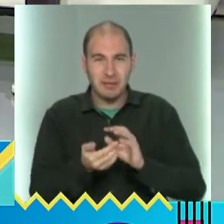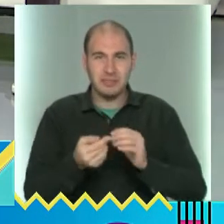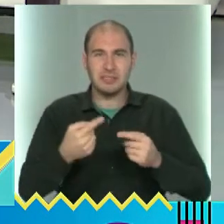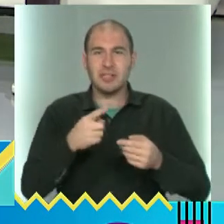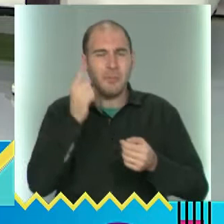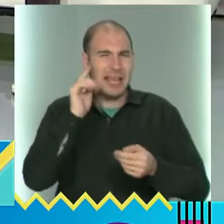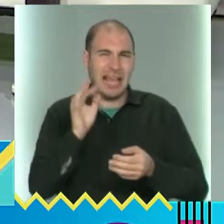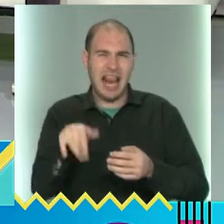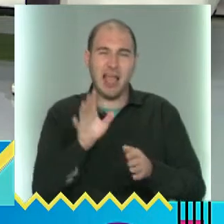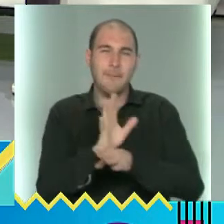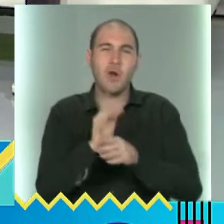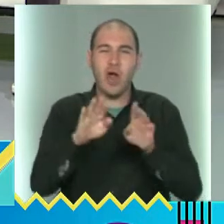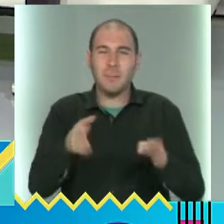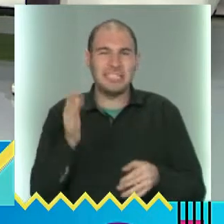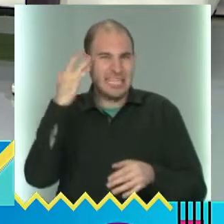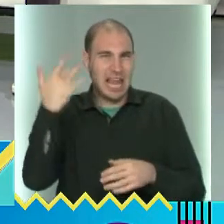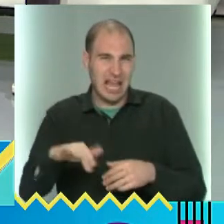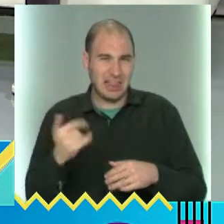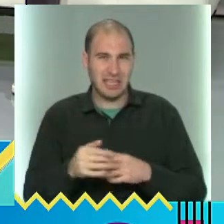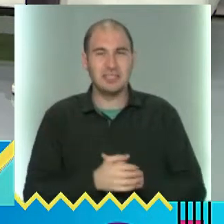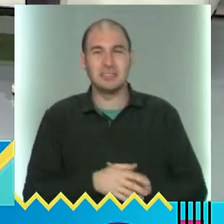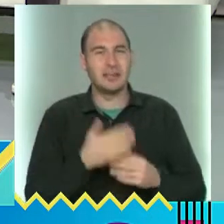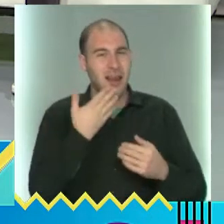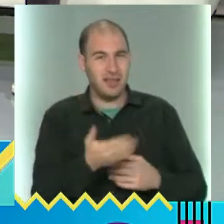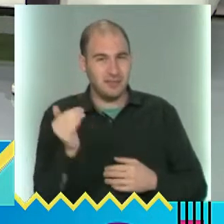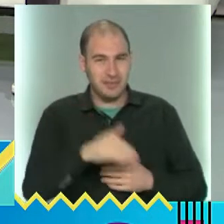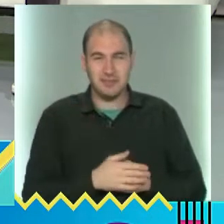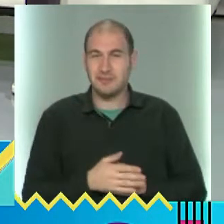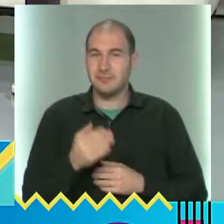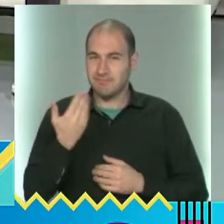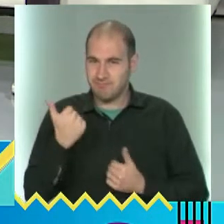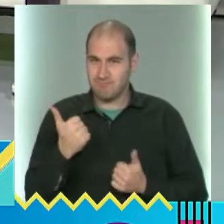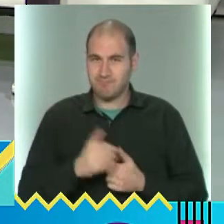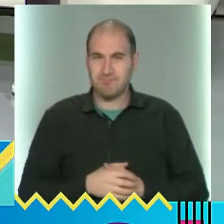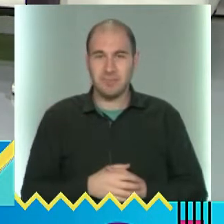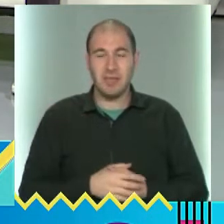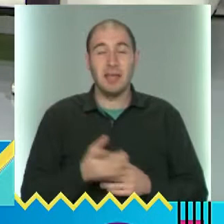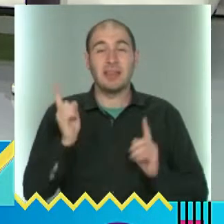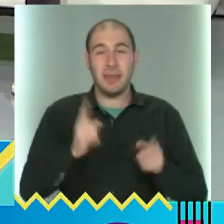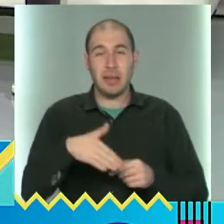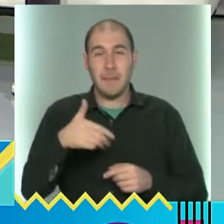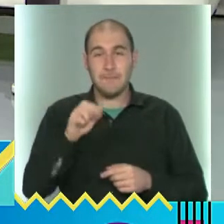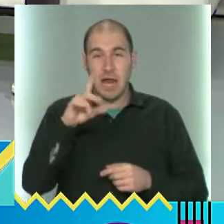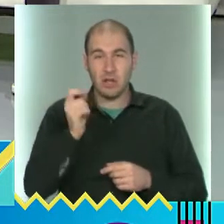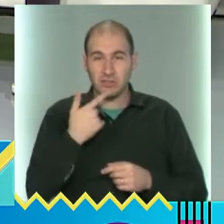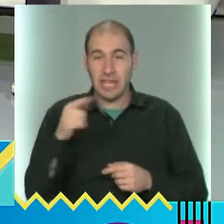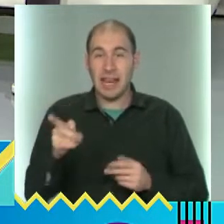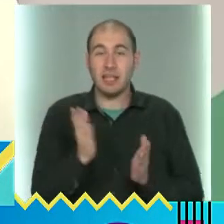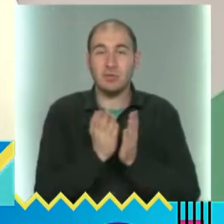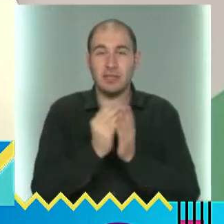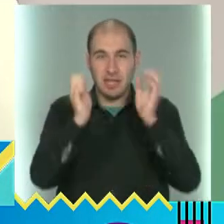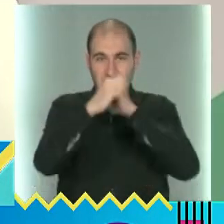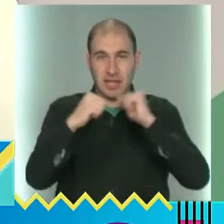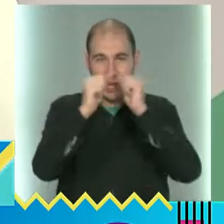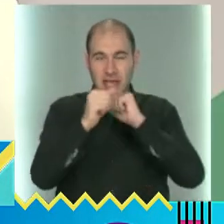camilla inteligente como se la conoce comúnmente. Muchas gracias, Alejandro, por estar acá. Por favor, un placer. Está con nosotros también Marcos Bruno. Él es estudiante de